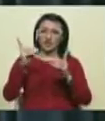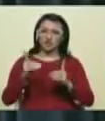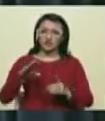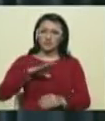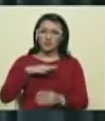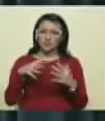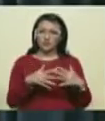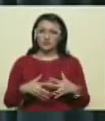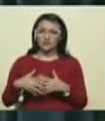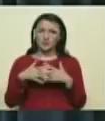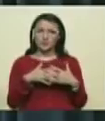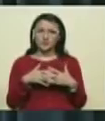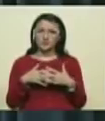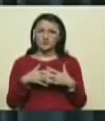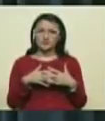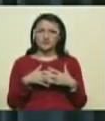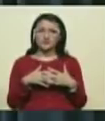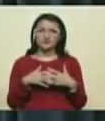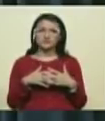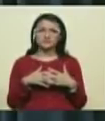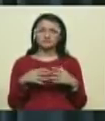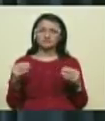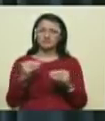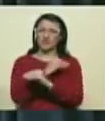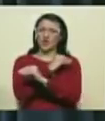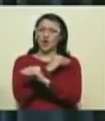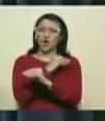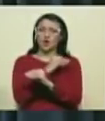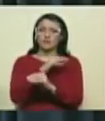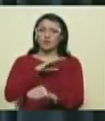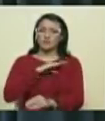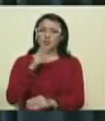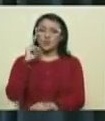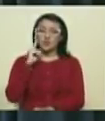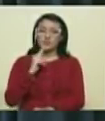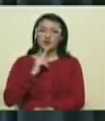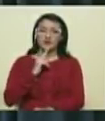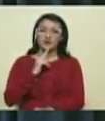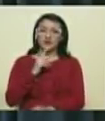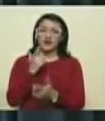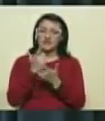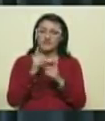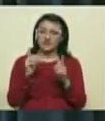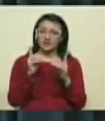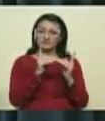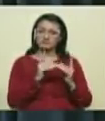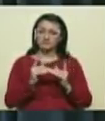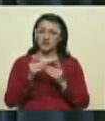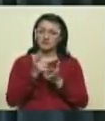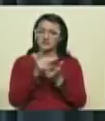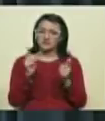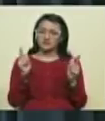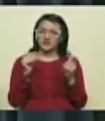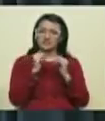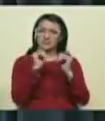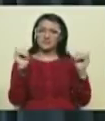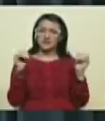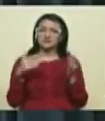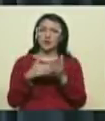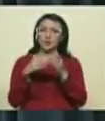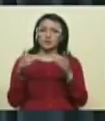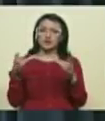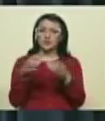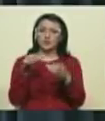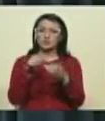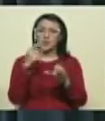de manera definitiva de la doctrina bolivariana, la libertad de todo el continente, la autodeterminación y la soberanía, contra la doctrina